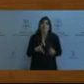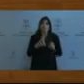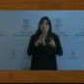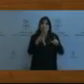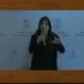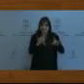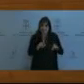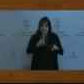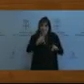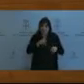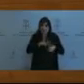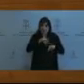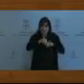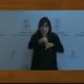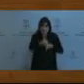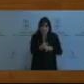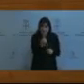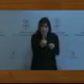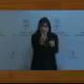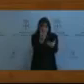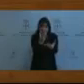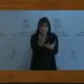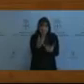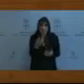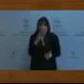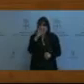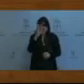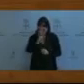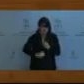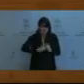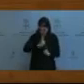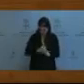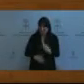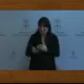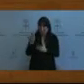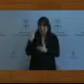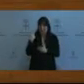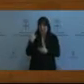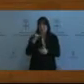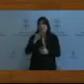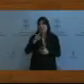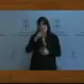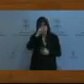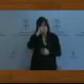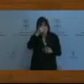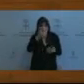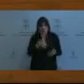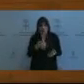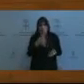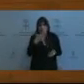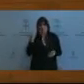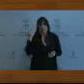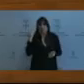ya tres legislaturas. Izquierda Unida seguramente lo recuerda, porque en aquel momento tenían las competencias en esa materia.